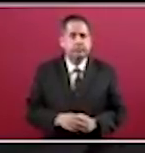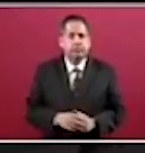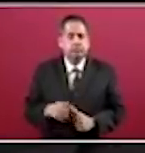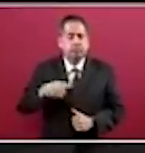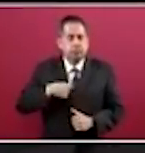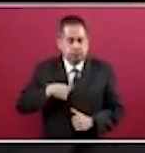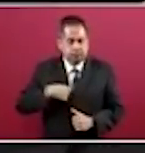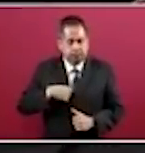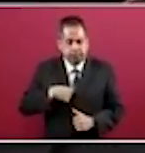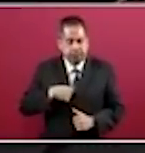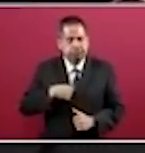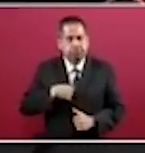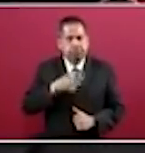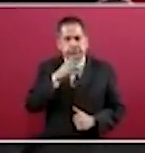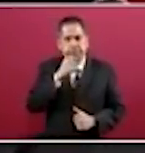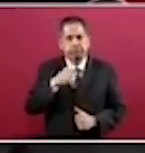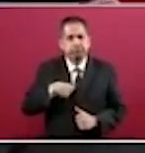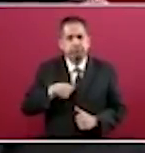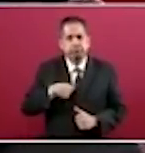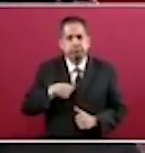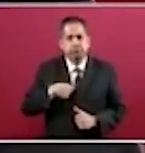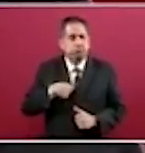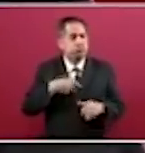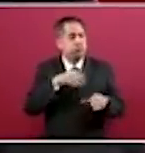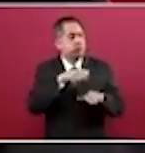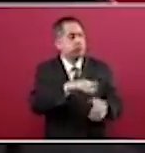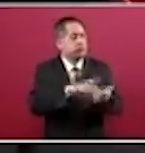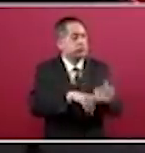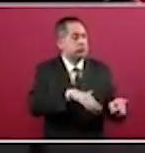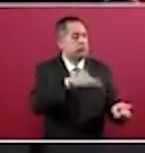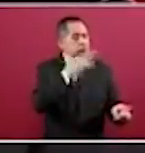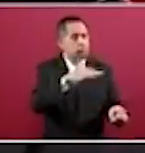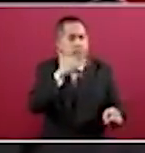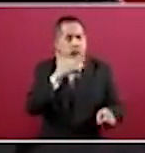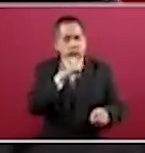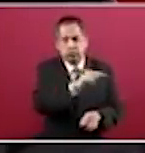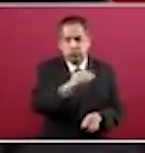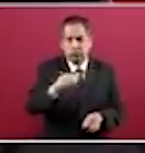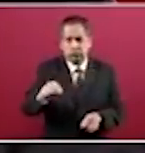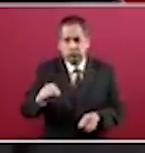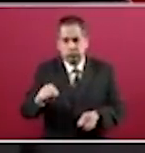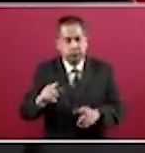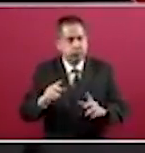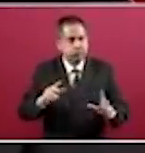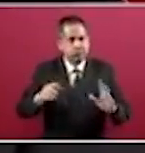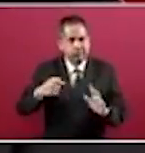Yo no voy en casos de corrupción a sudar